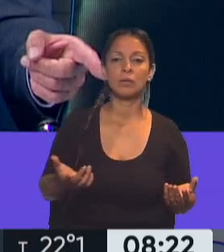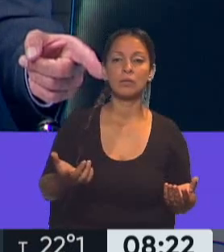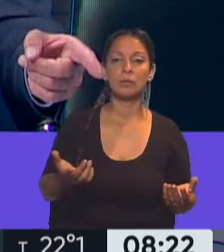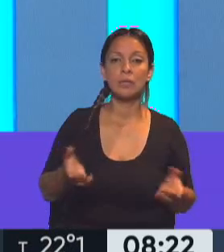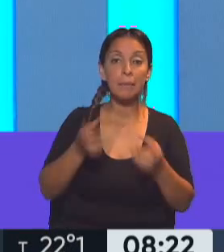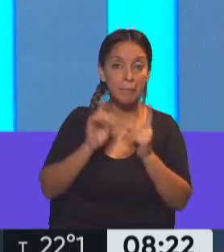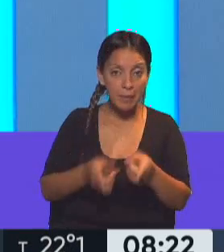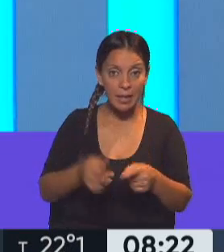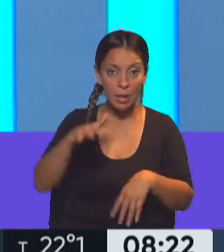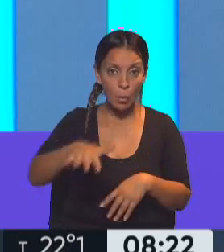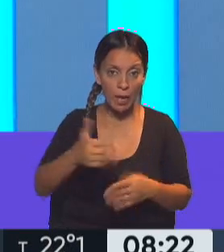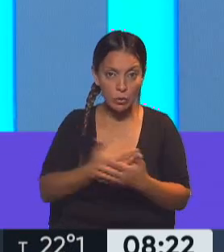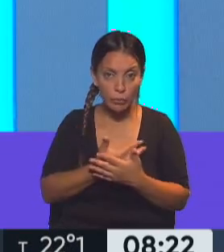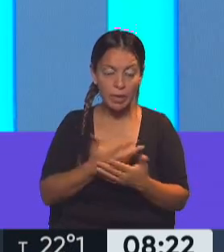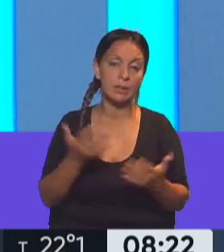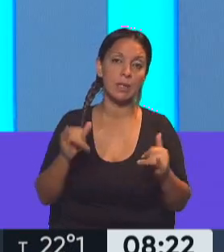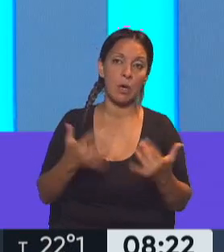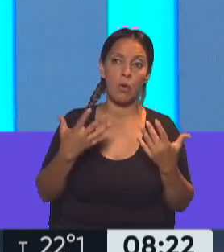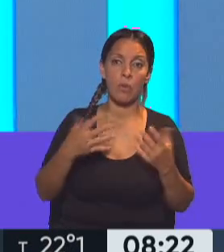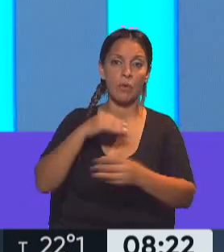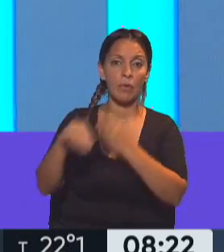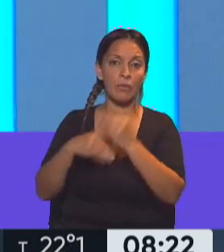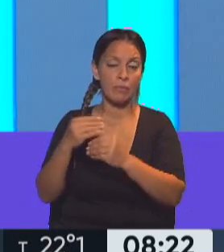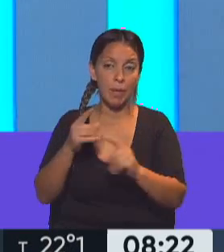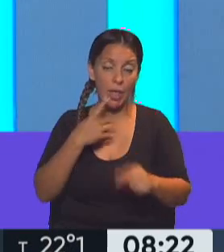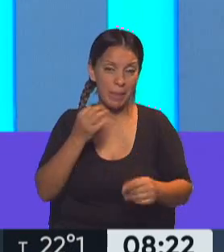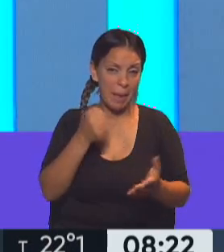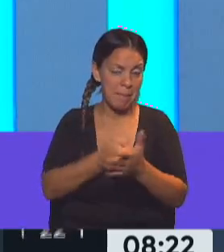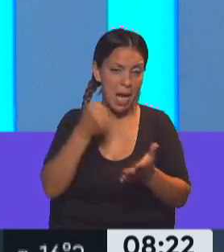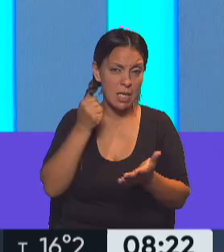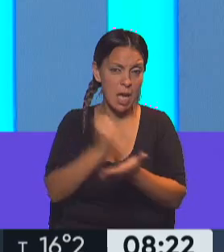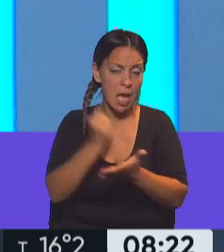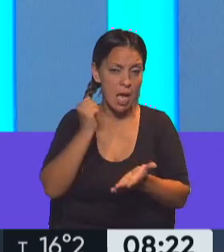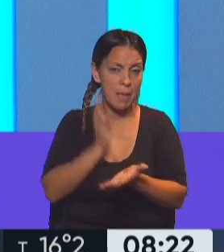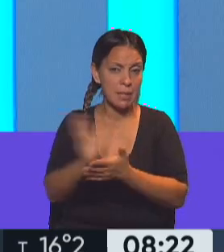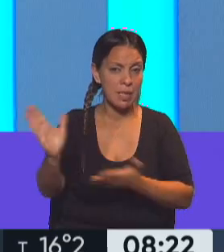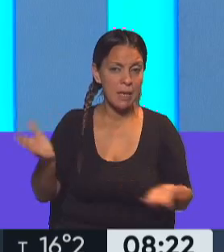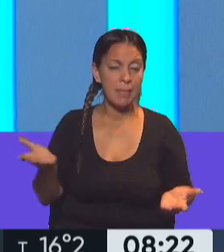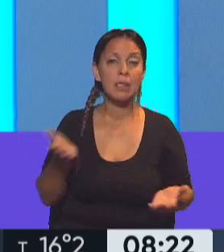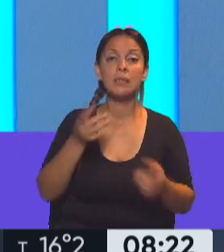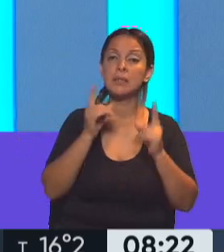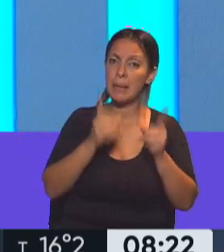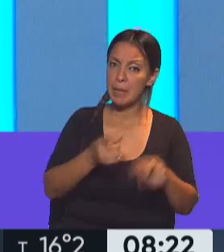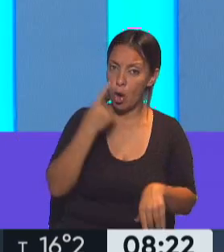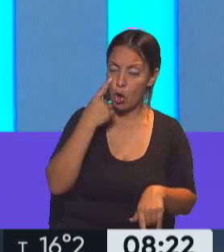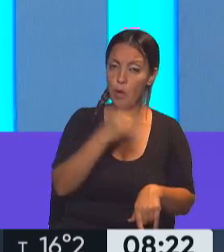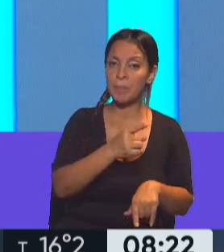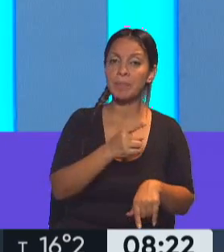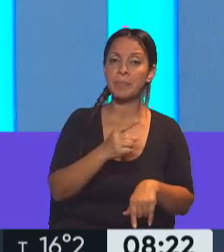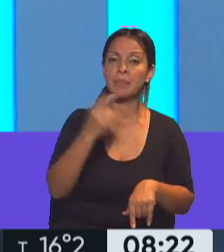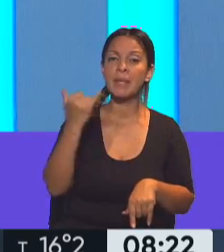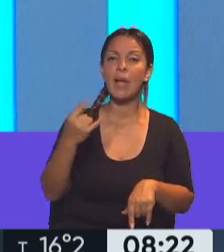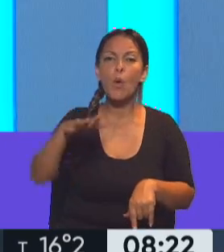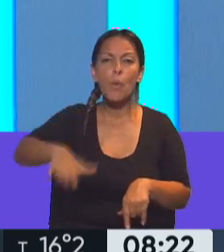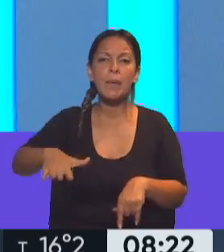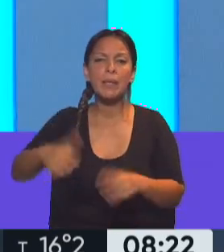víctima. Mientras tanto hay una víctima que sufre, hay una familia que sufre. Y es para siempre, ¿eh? Y es para siempre. Y te agrego dificultad. Hay una